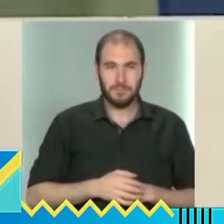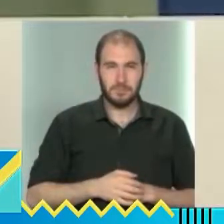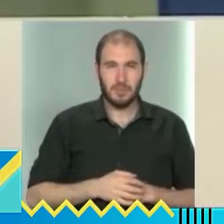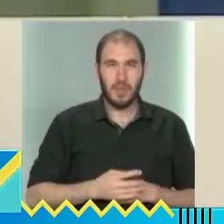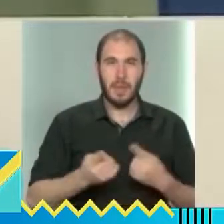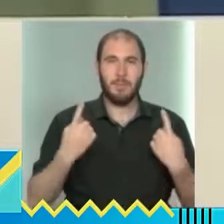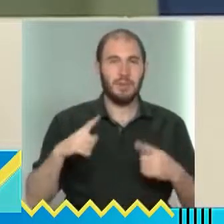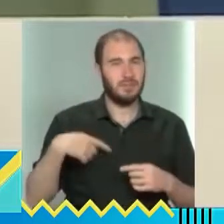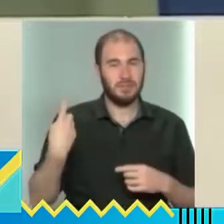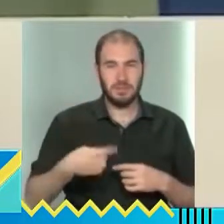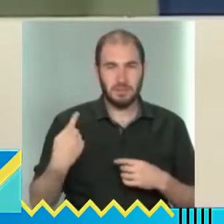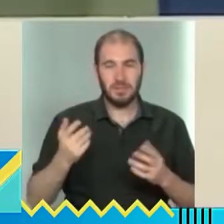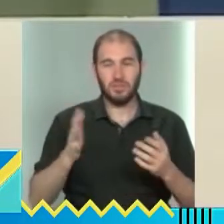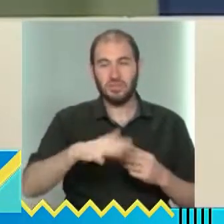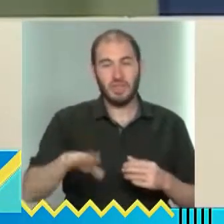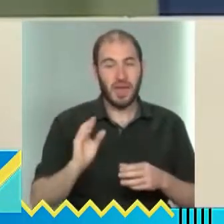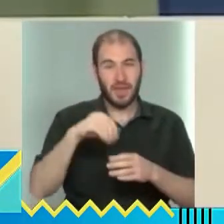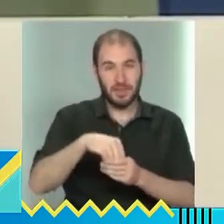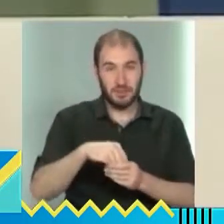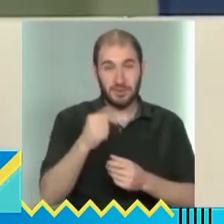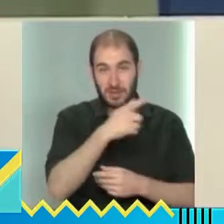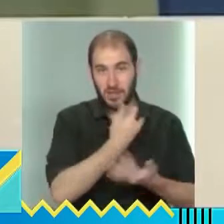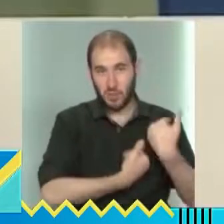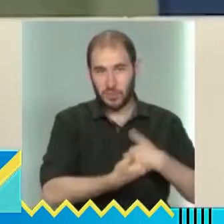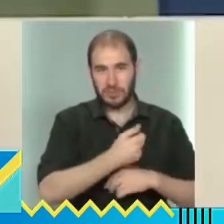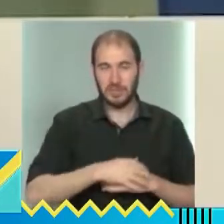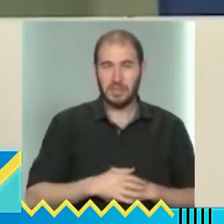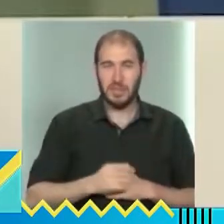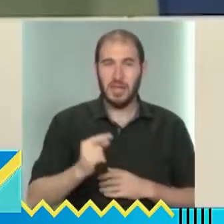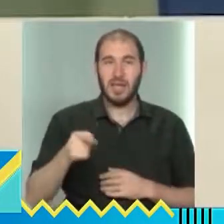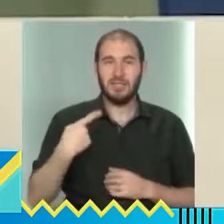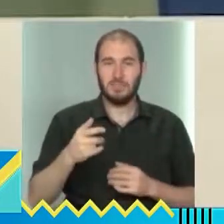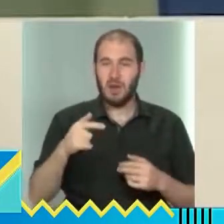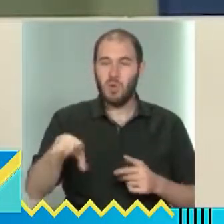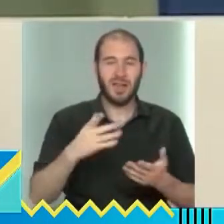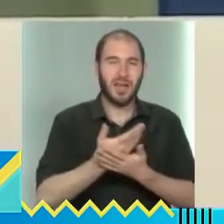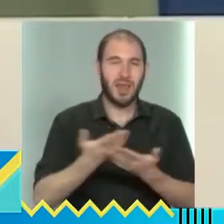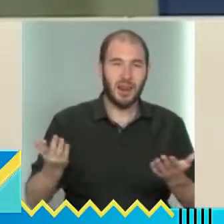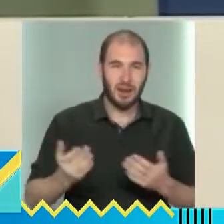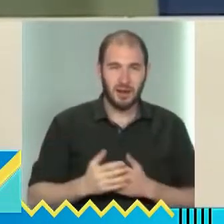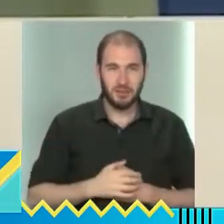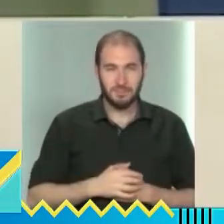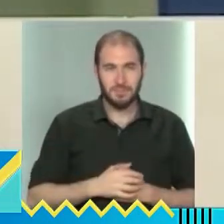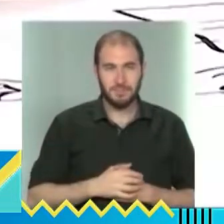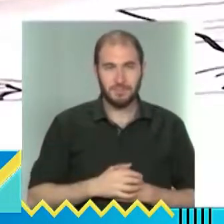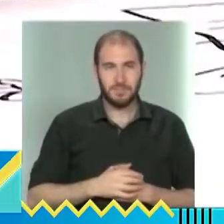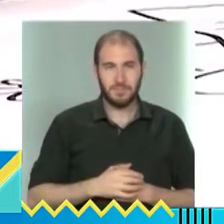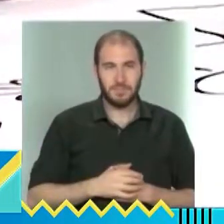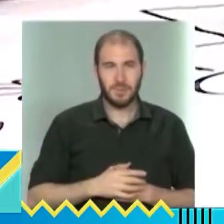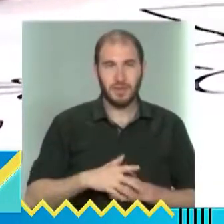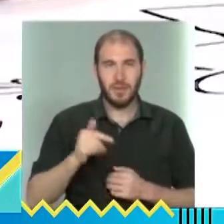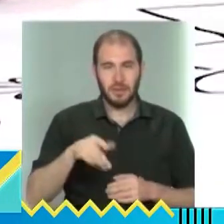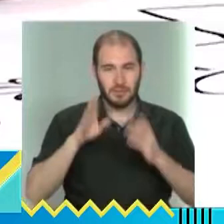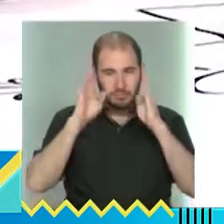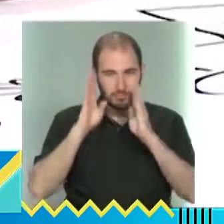Pero siempre tiene que ver con la sociedad. Como bien dijo Chanti, siempre fue un medio masivo que está